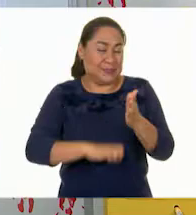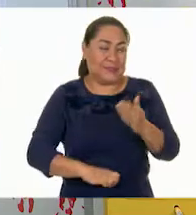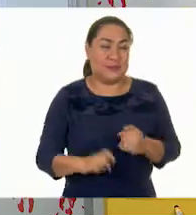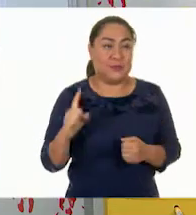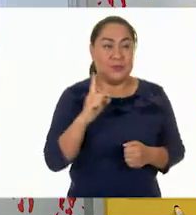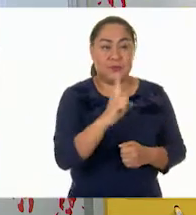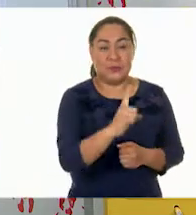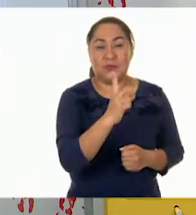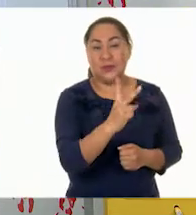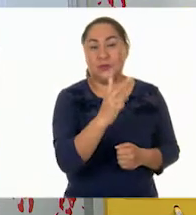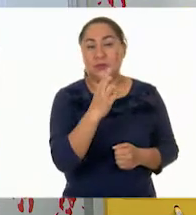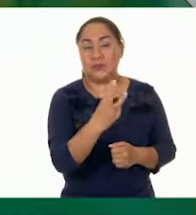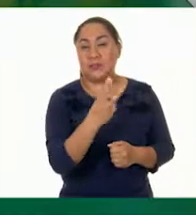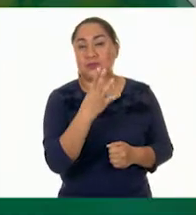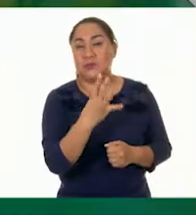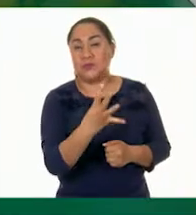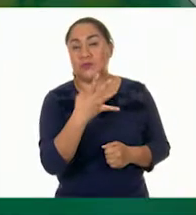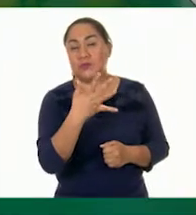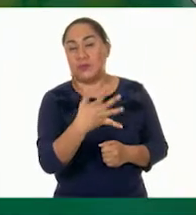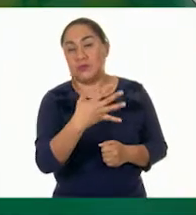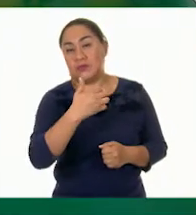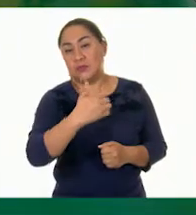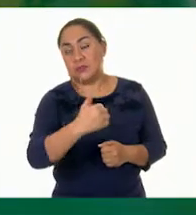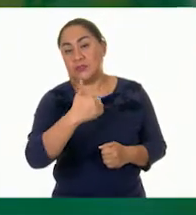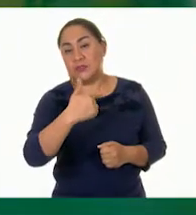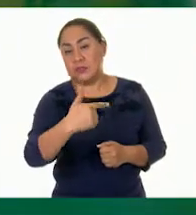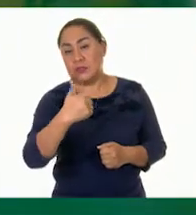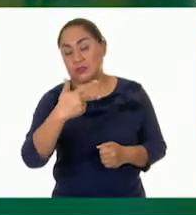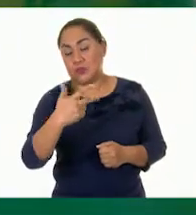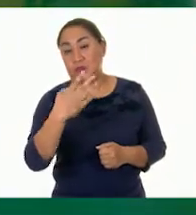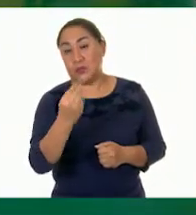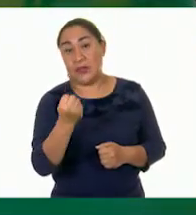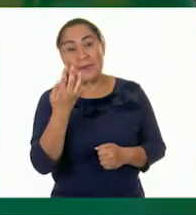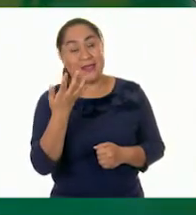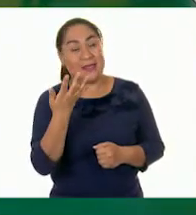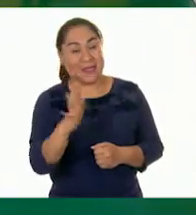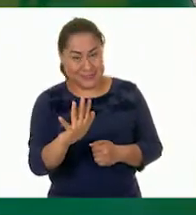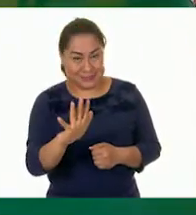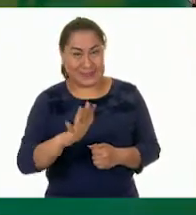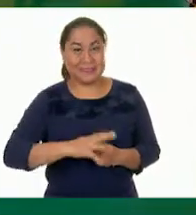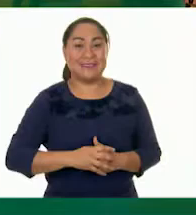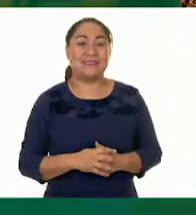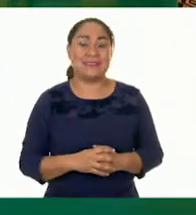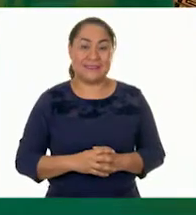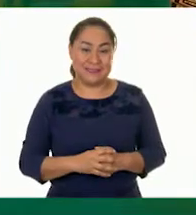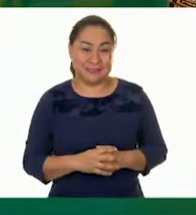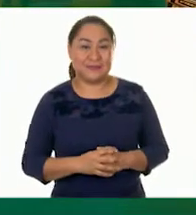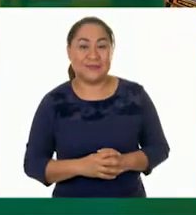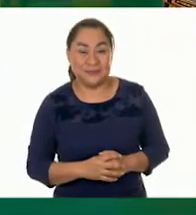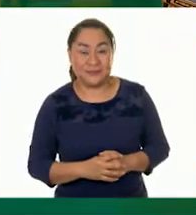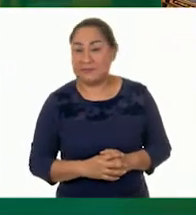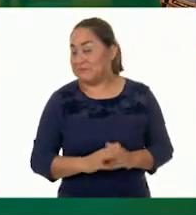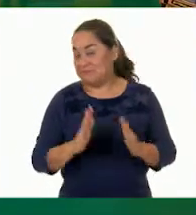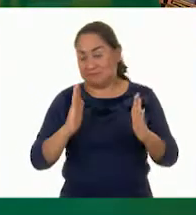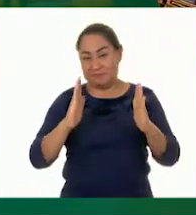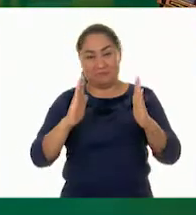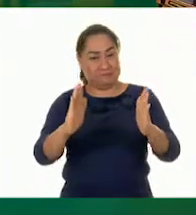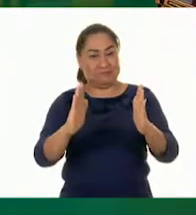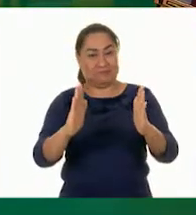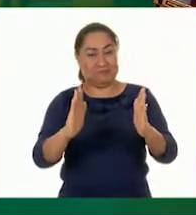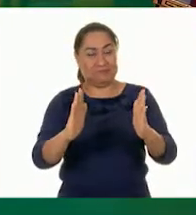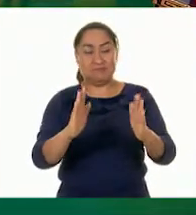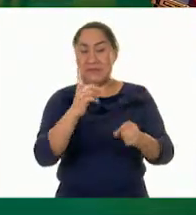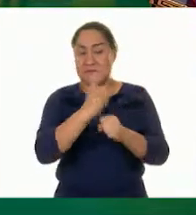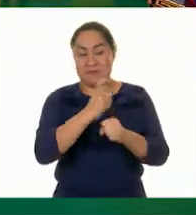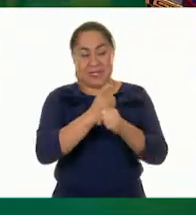aquí tenemos 1, 2, 3, 4, 5, 6, 7, 8, 9, 10. Entonces, hasta aquí tendrá que ser nuestro